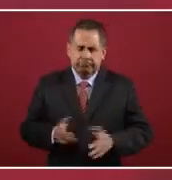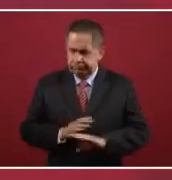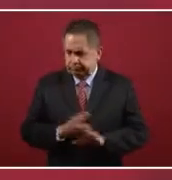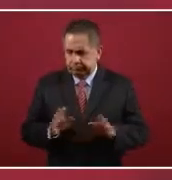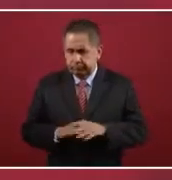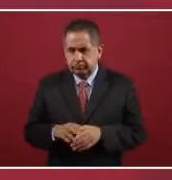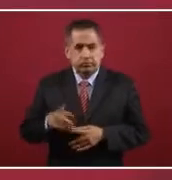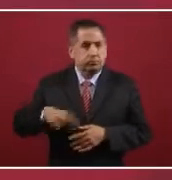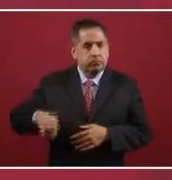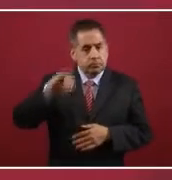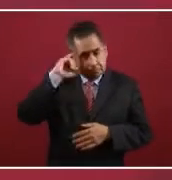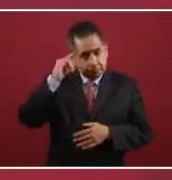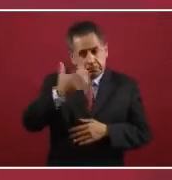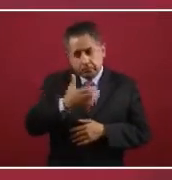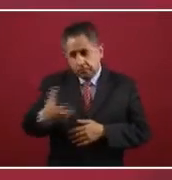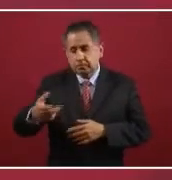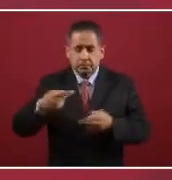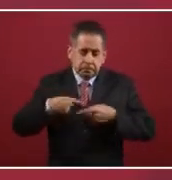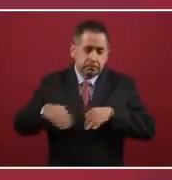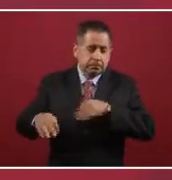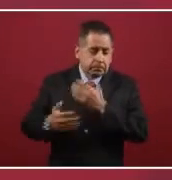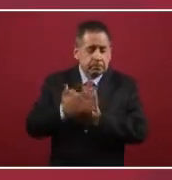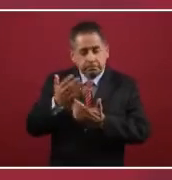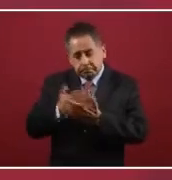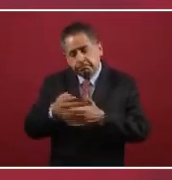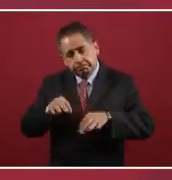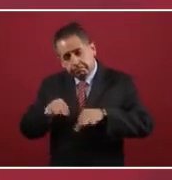que los campesinos, los obreros,